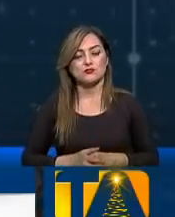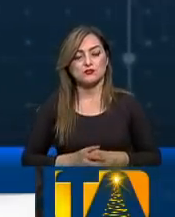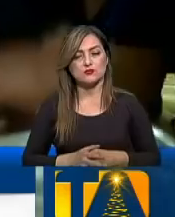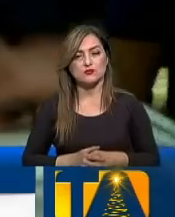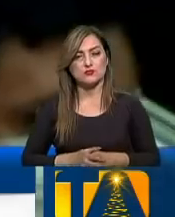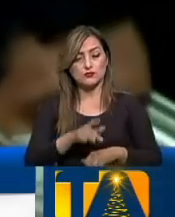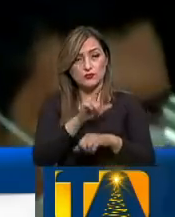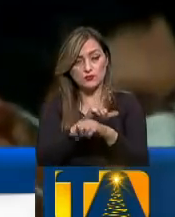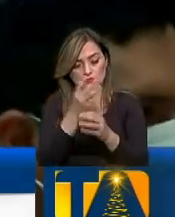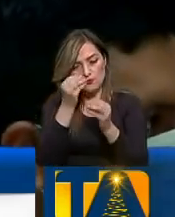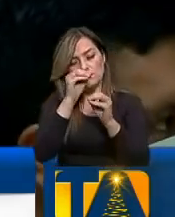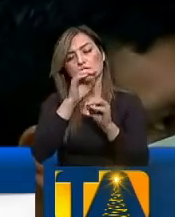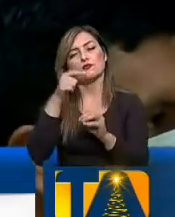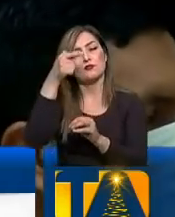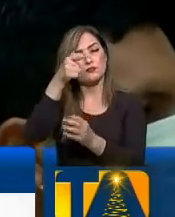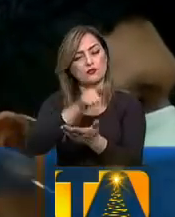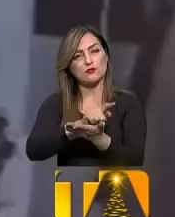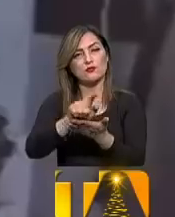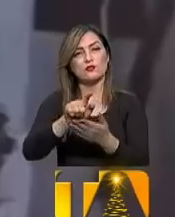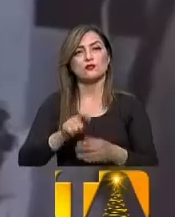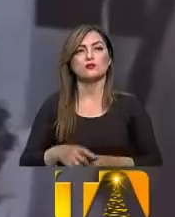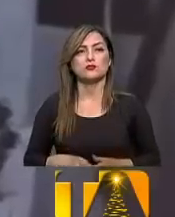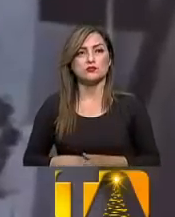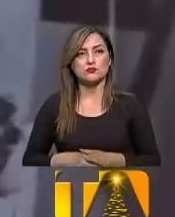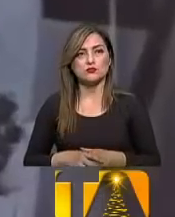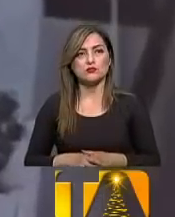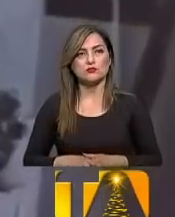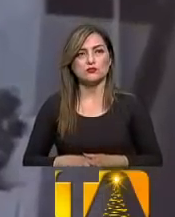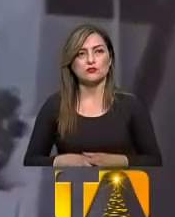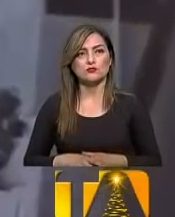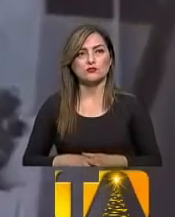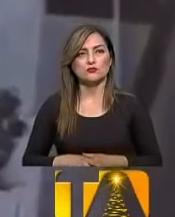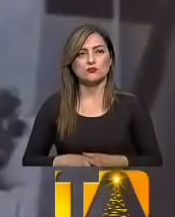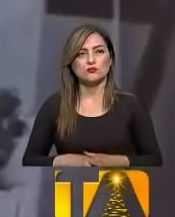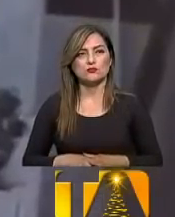los médicos estaría listo para la próxima semana. Alberto Luna, 24 horas.